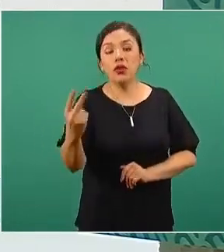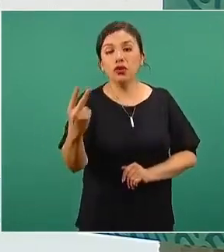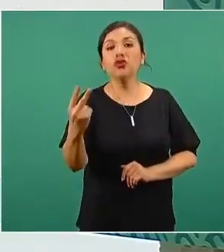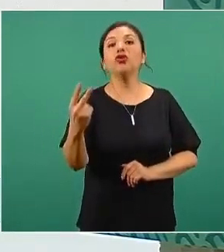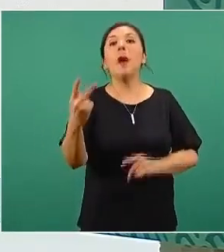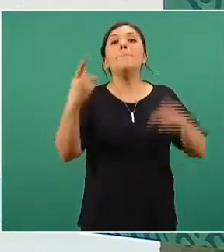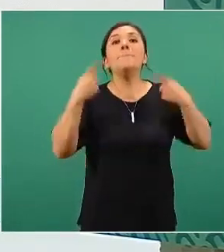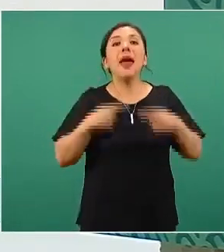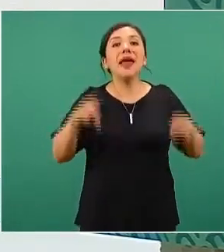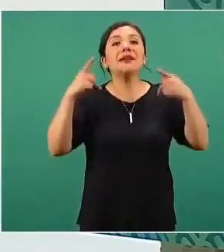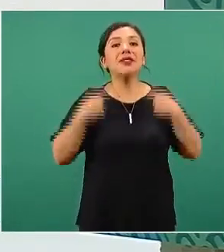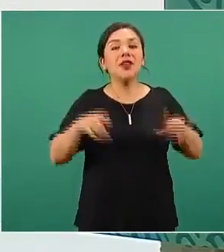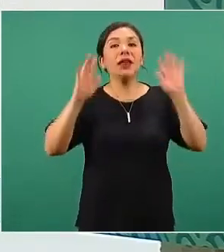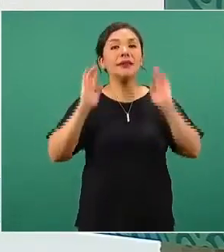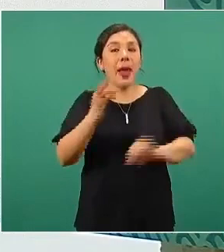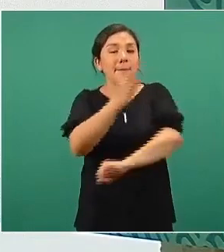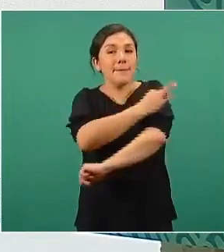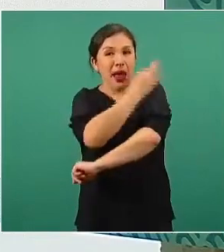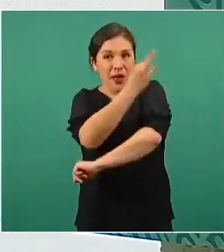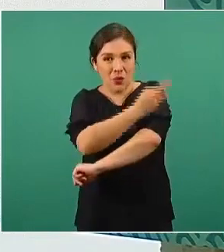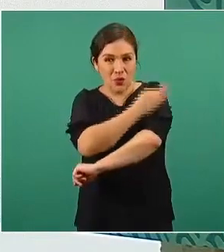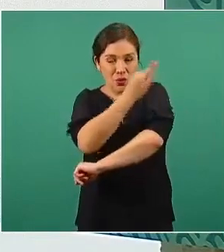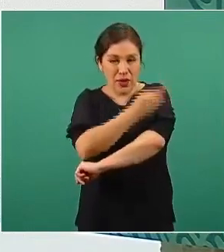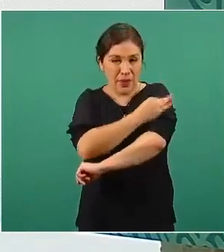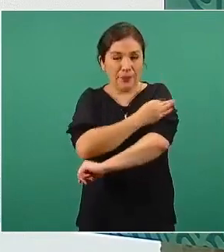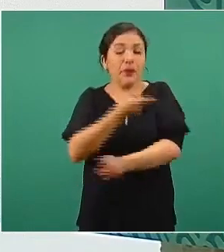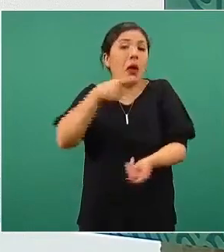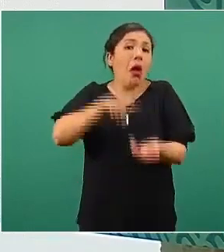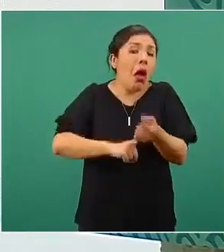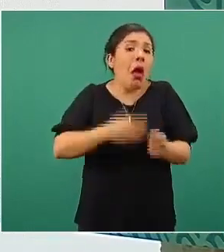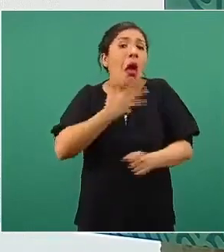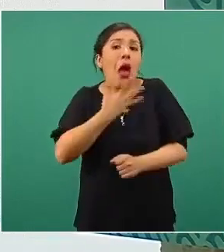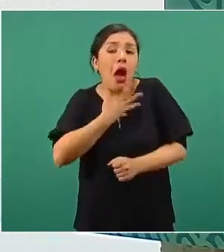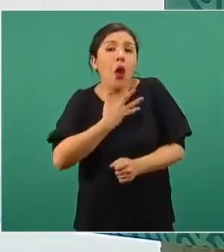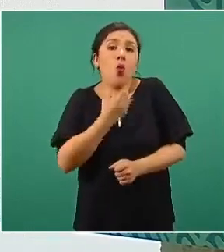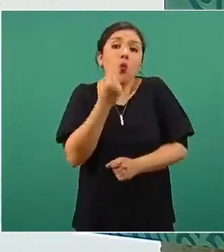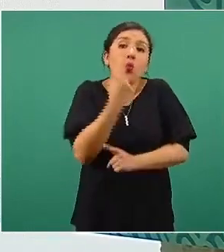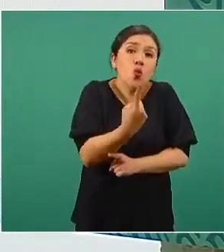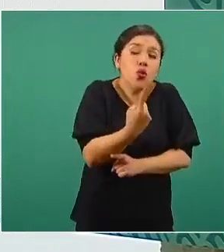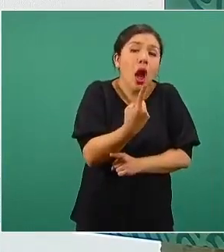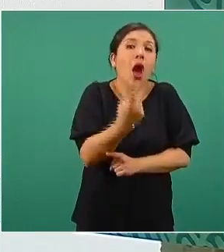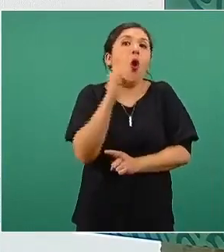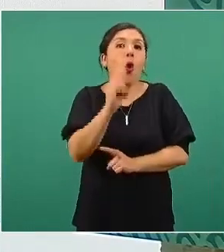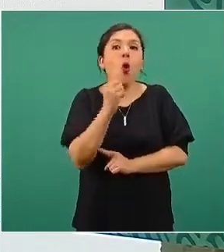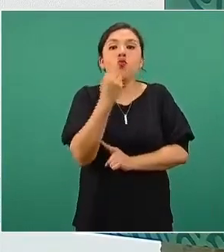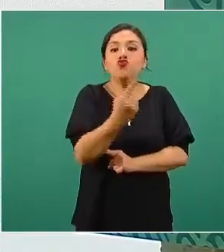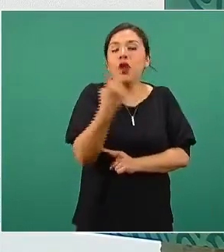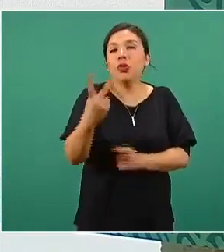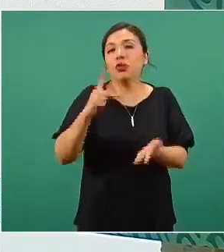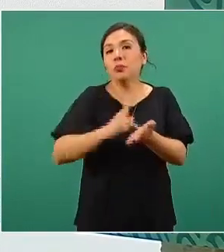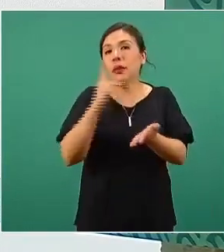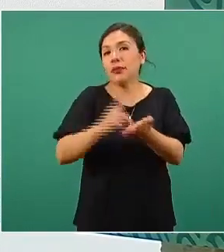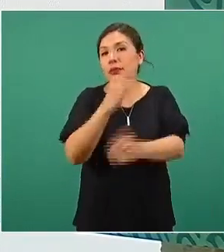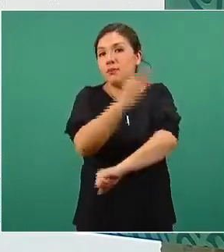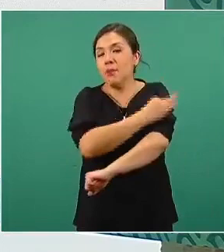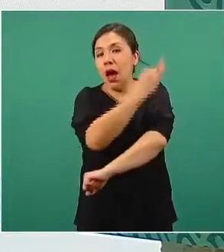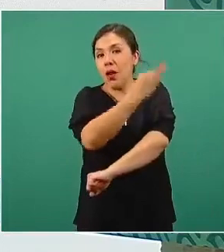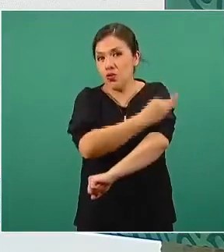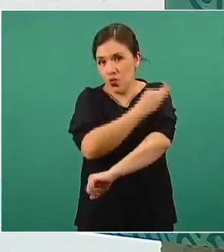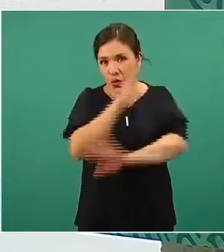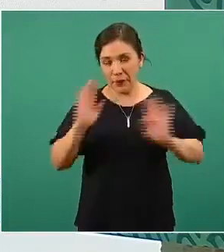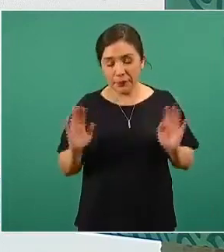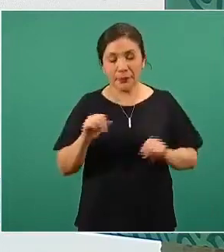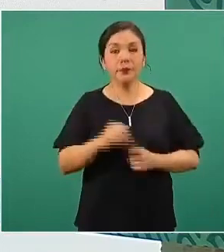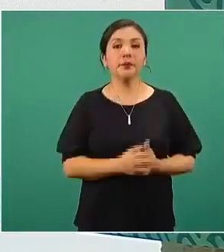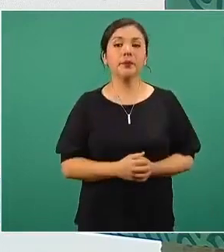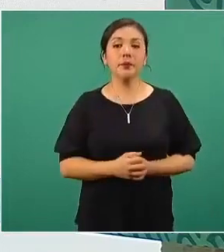15.754.442 personas que han recibido ya sea todo el esquema o medio